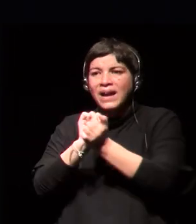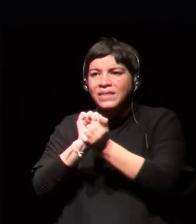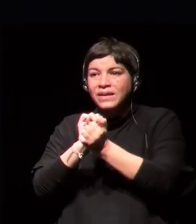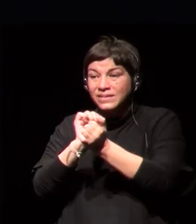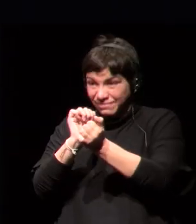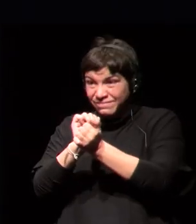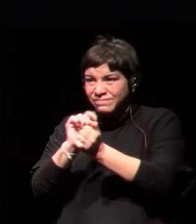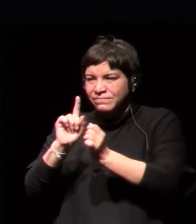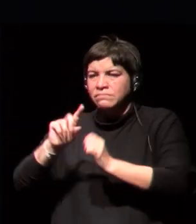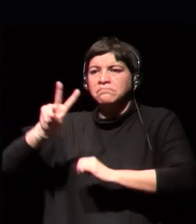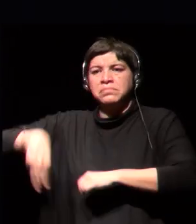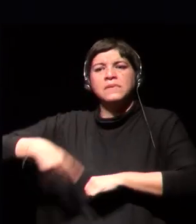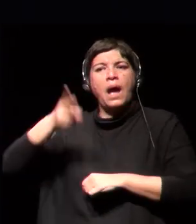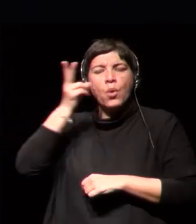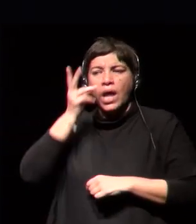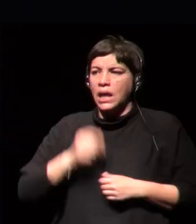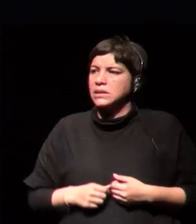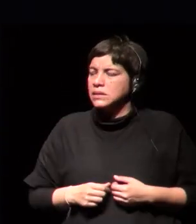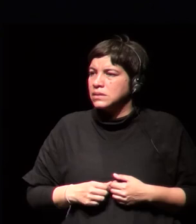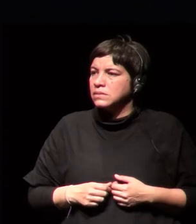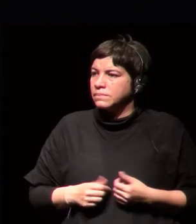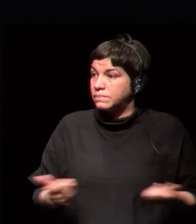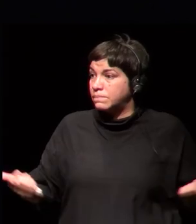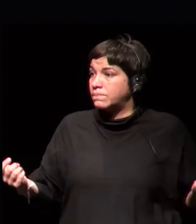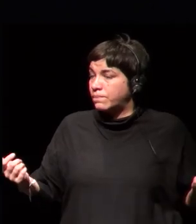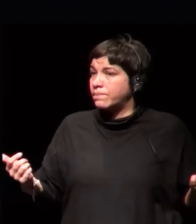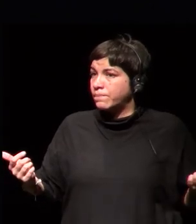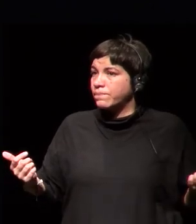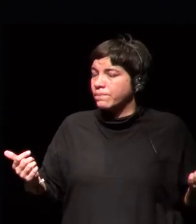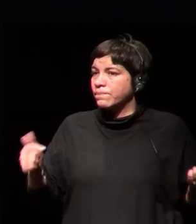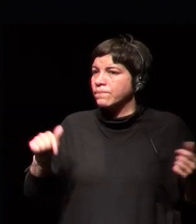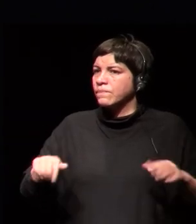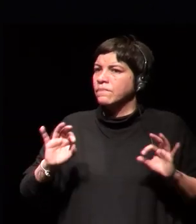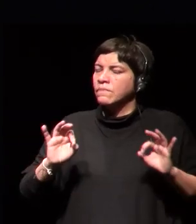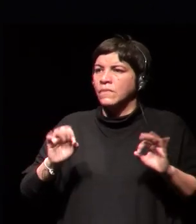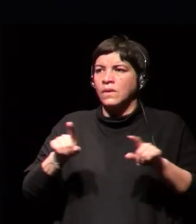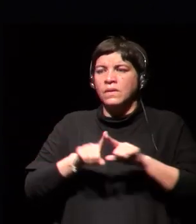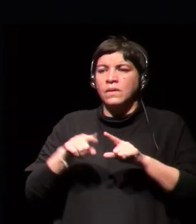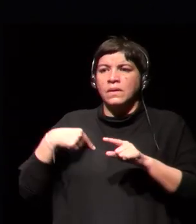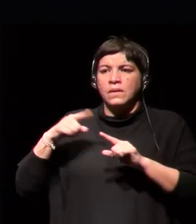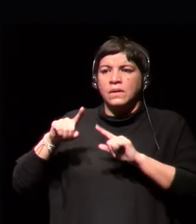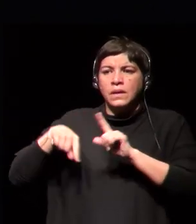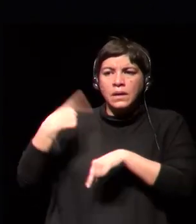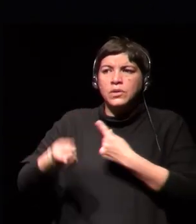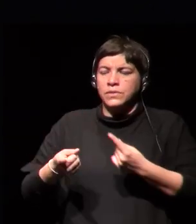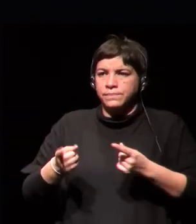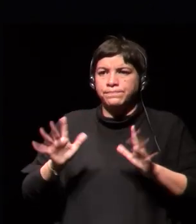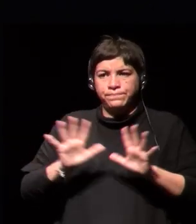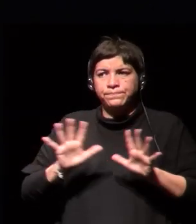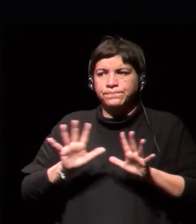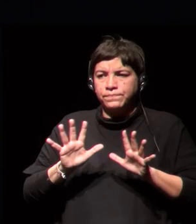aborígenes. Esto, desde luego, es una repercusión de tremendo alcance de una narrativa invisible,